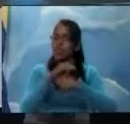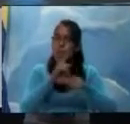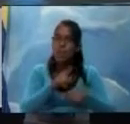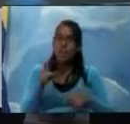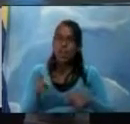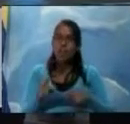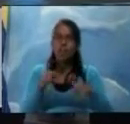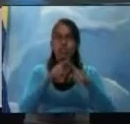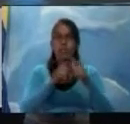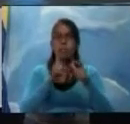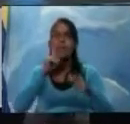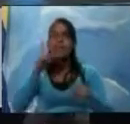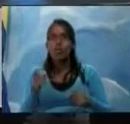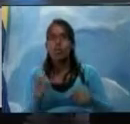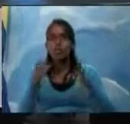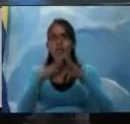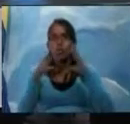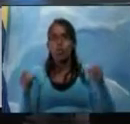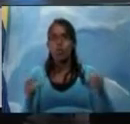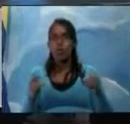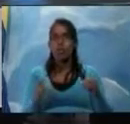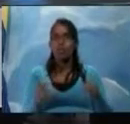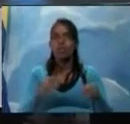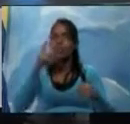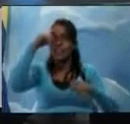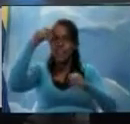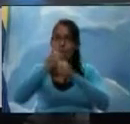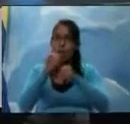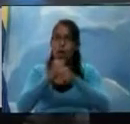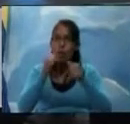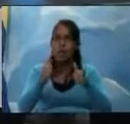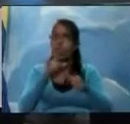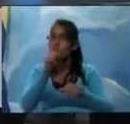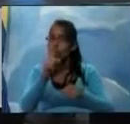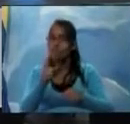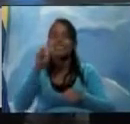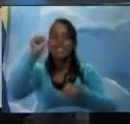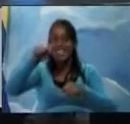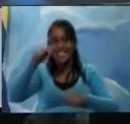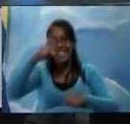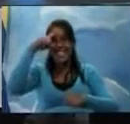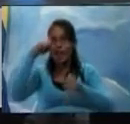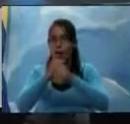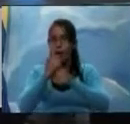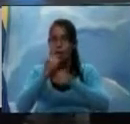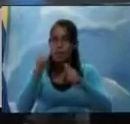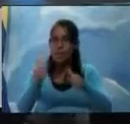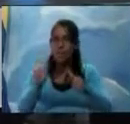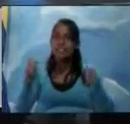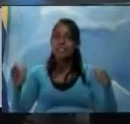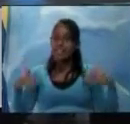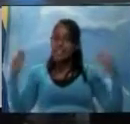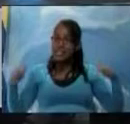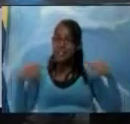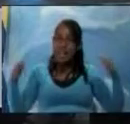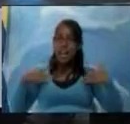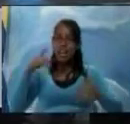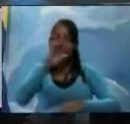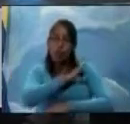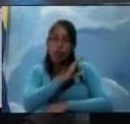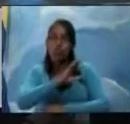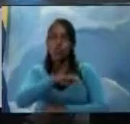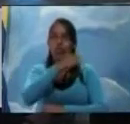He ganado otros cinco talentos sobre ellos. Pregunto, cielito, ¿trabajó bien o no trabajó bien? Trabajó muy bien. ¿Se alegraría el Señor o no